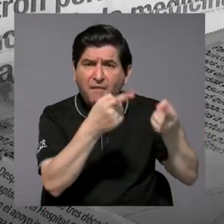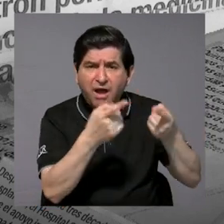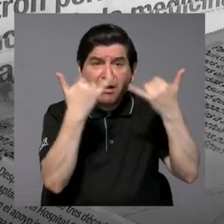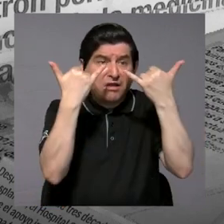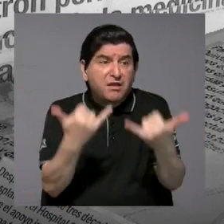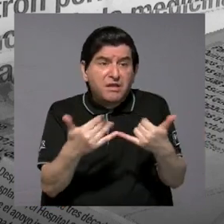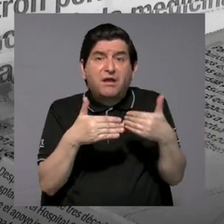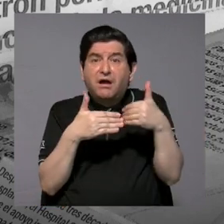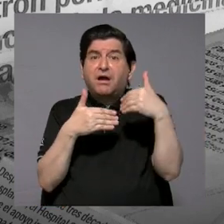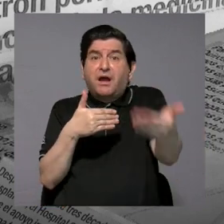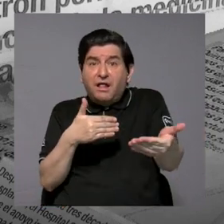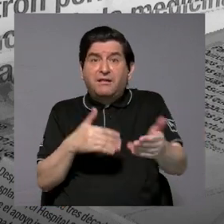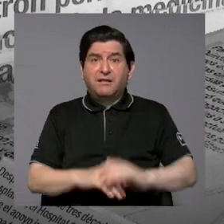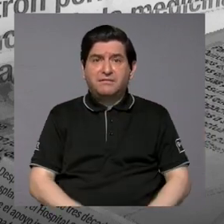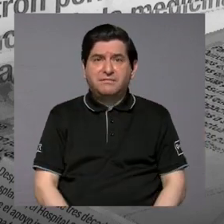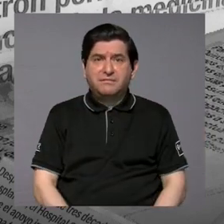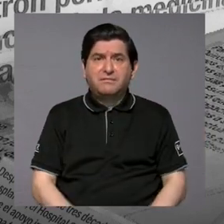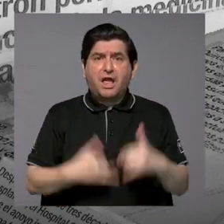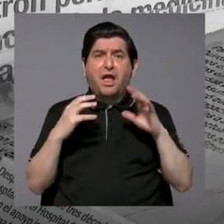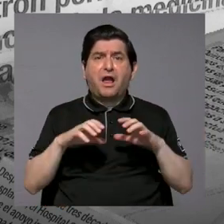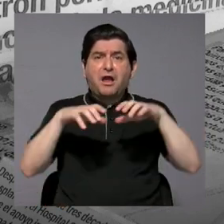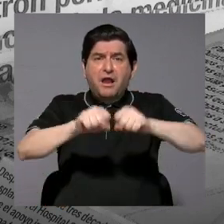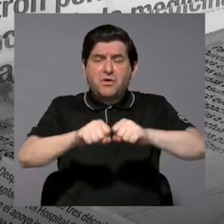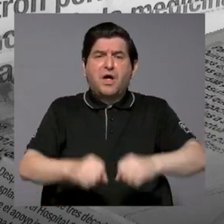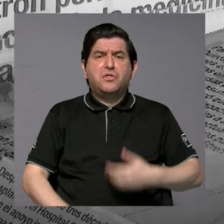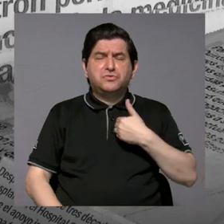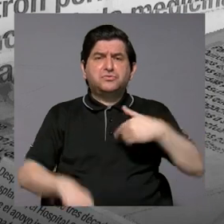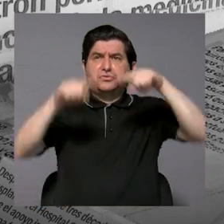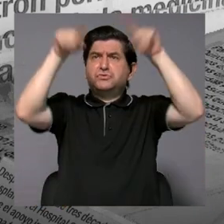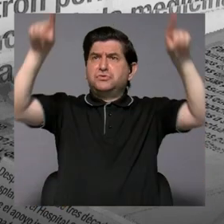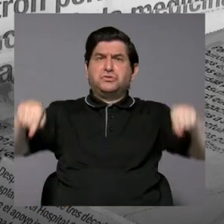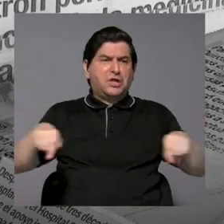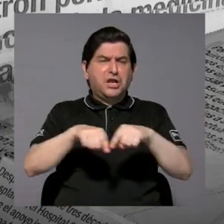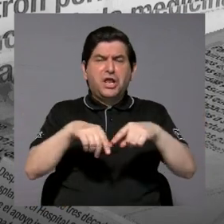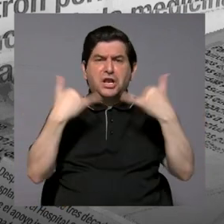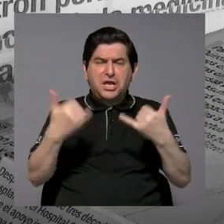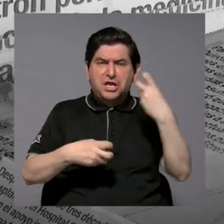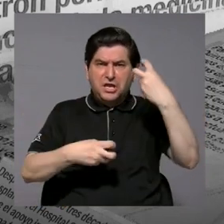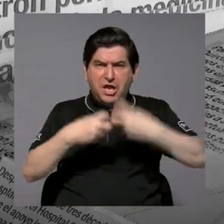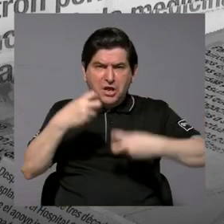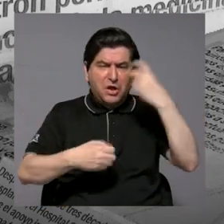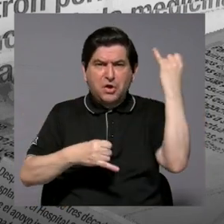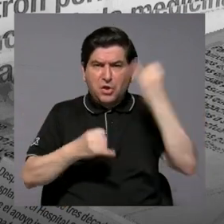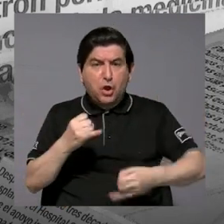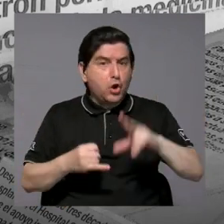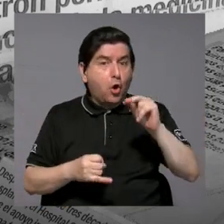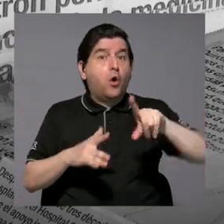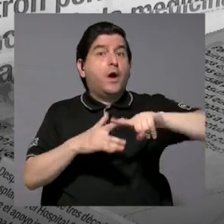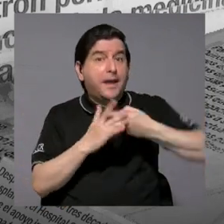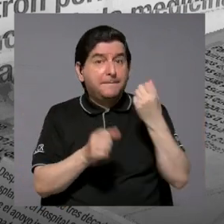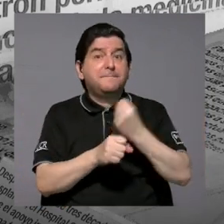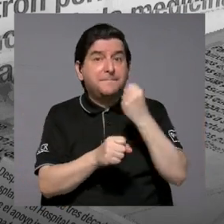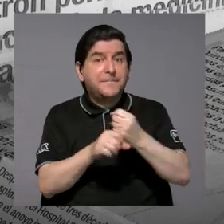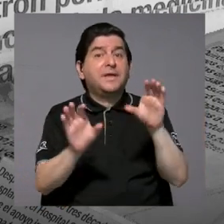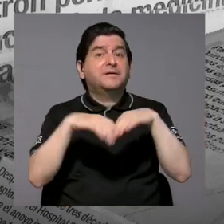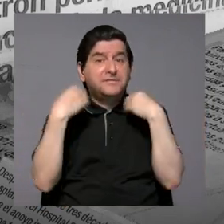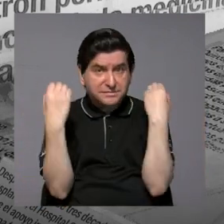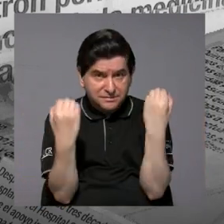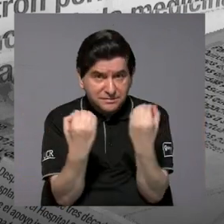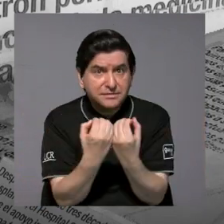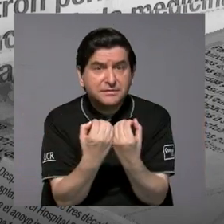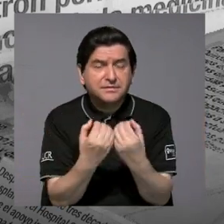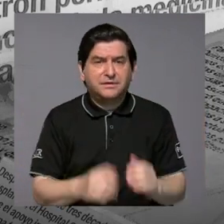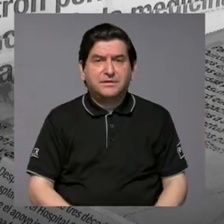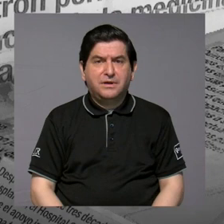y que ya a partir de después de esa capacitación nos graduamos tenemos el rótulo y ya aquí se acabaron los problemas no ahí donde vamos a comenzar a trabajar organizadamente